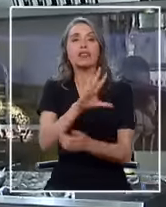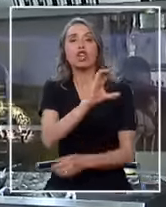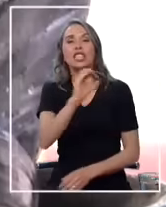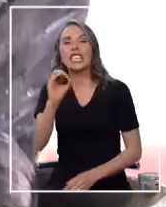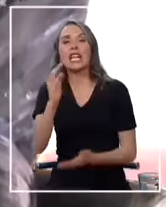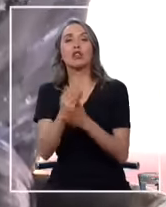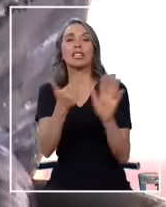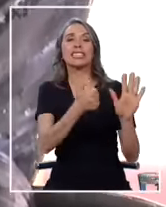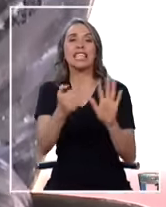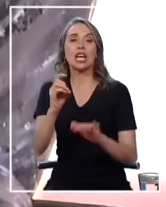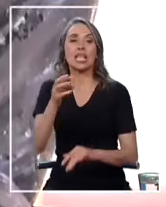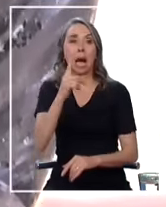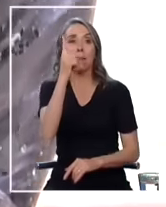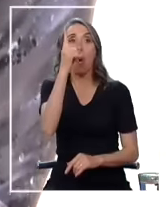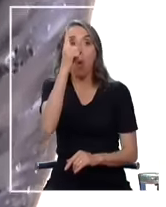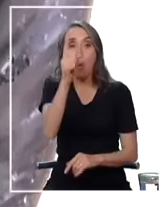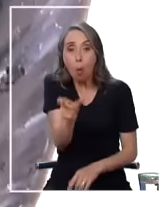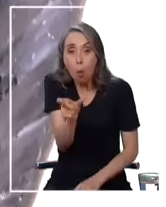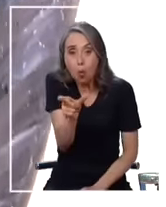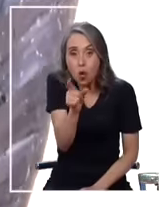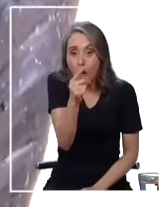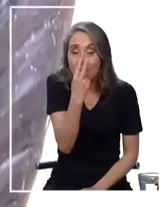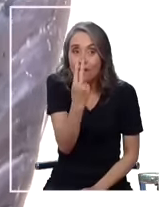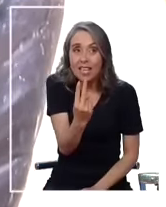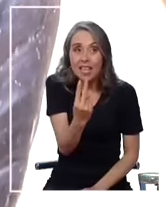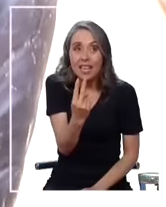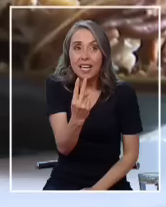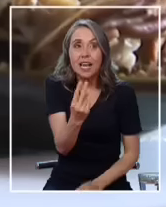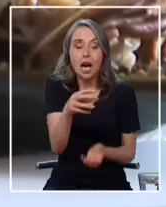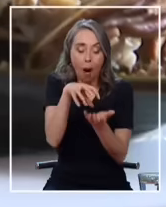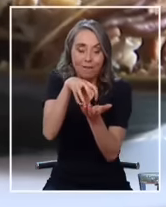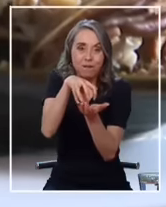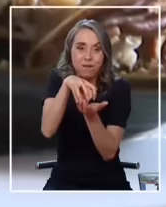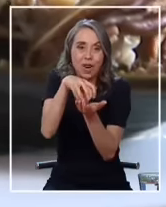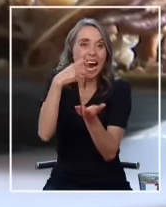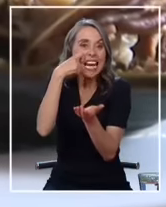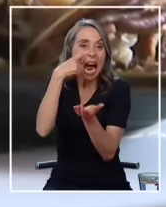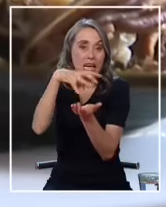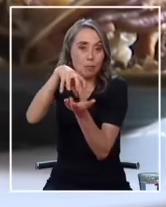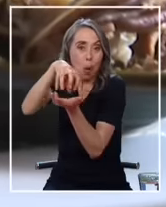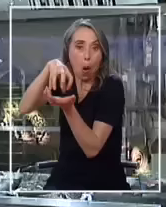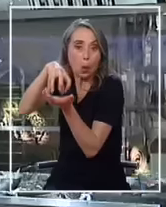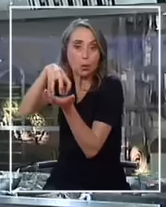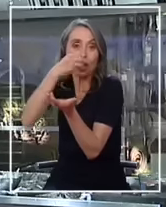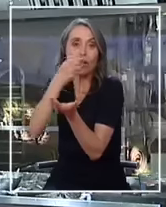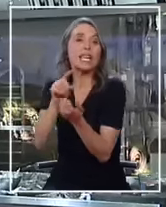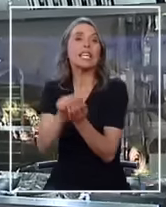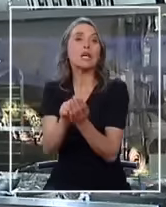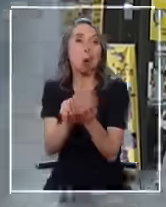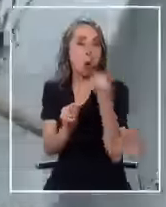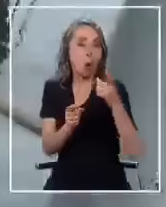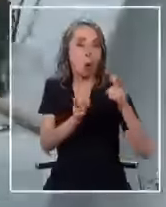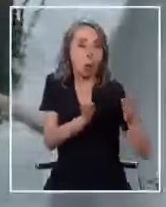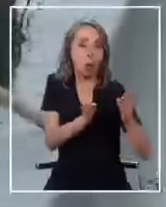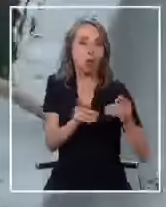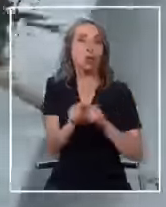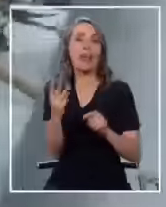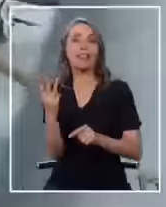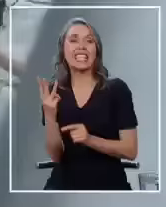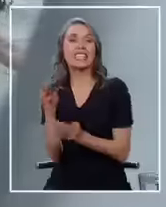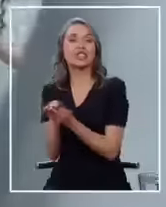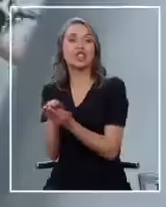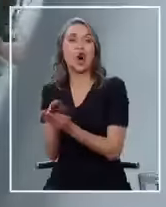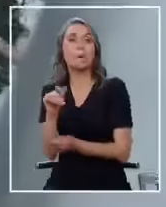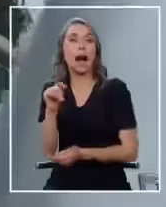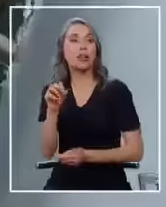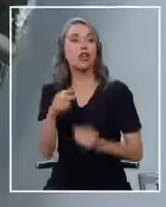600 gramos, que ya con uno, como ustedes pudieron ver, tiene bastante comida. O sea, con uno es como que si fueran 3 choros maltones. El domingo se encontró